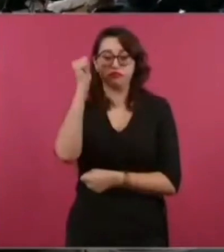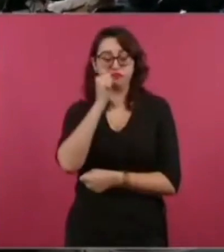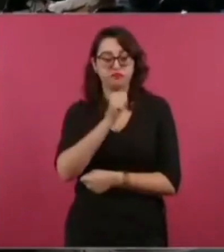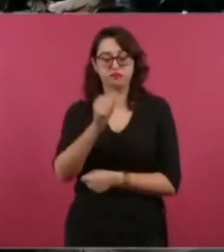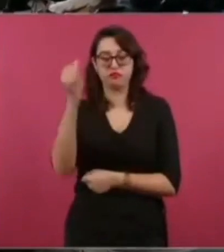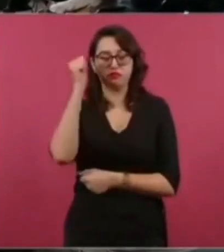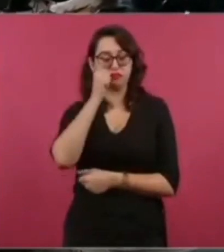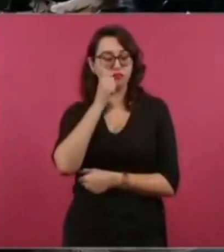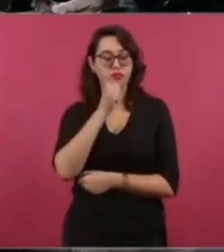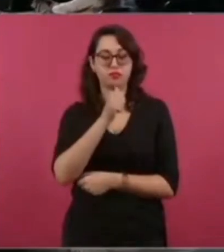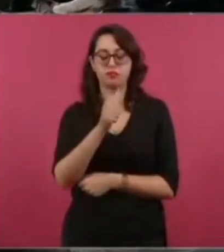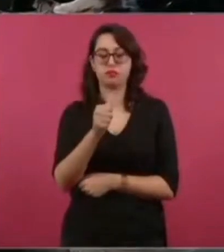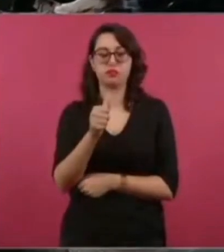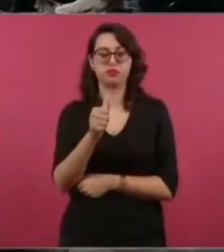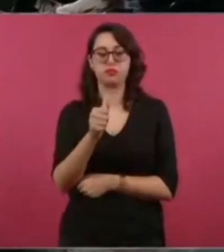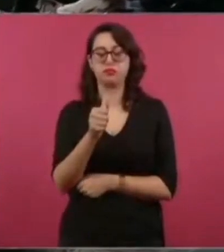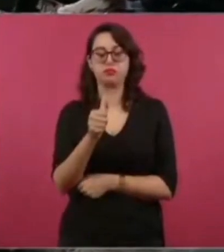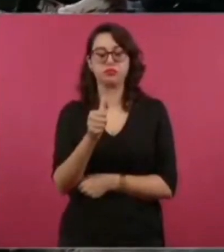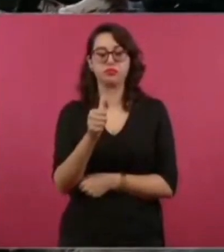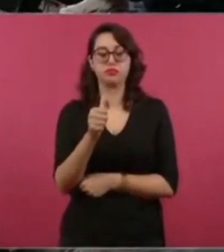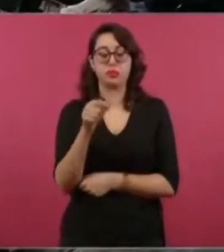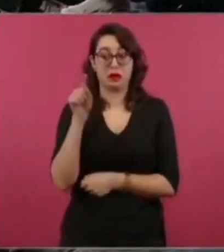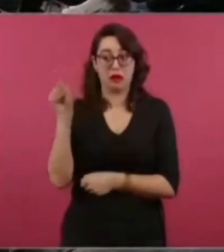creo que se llama